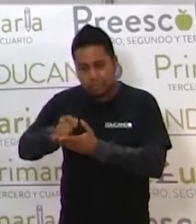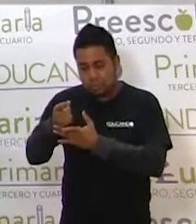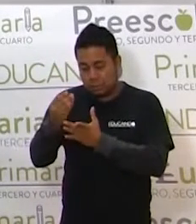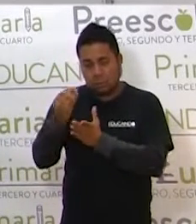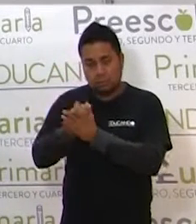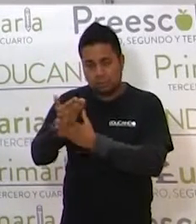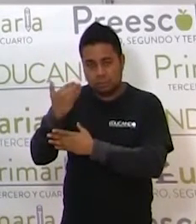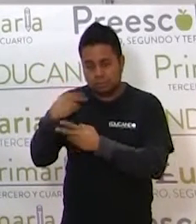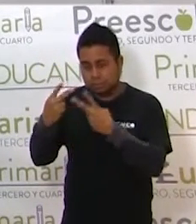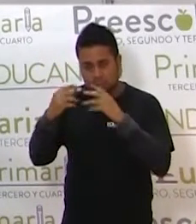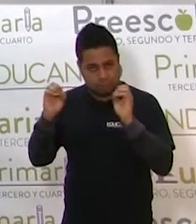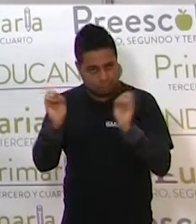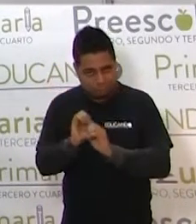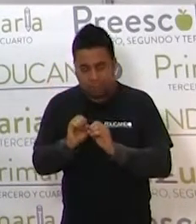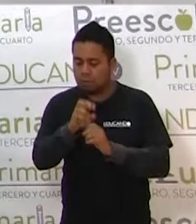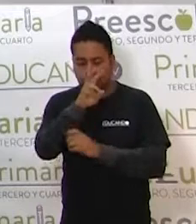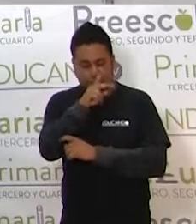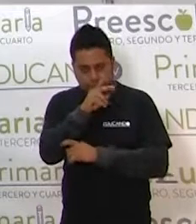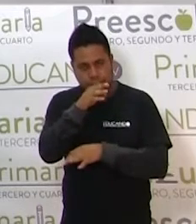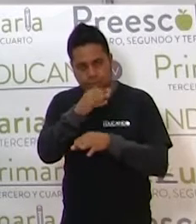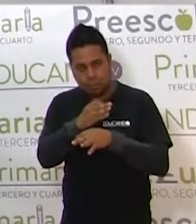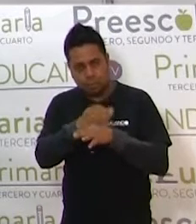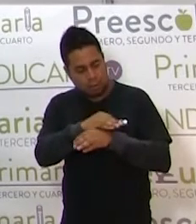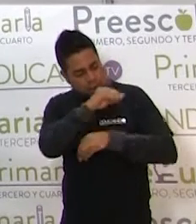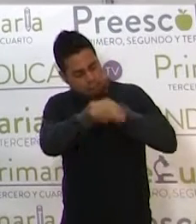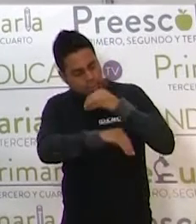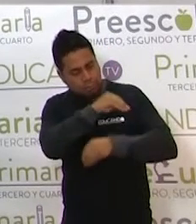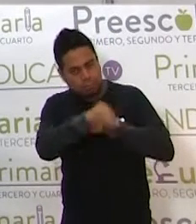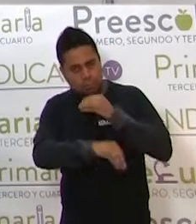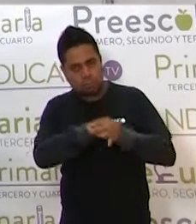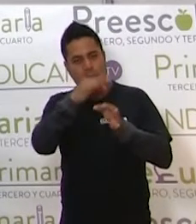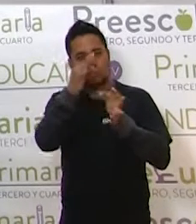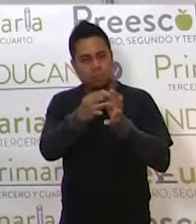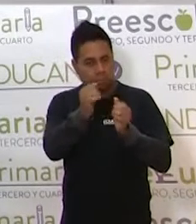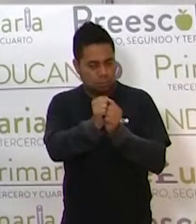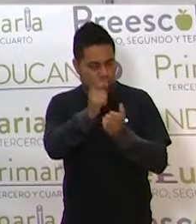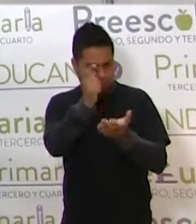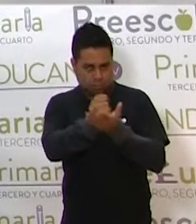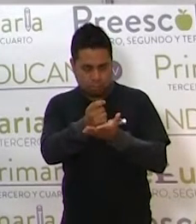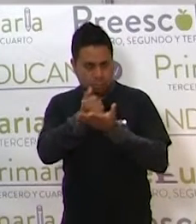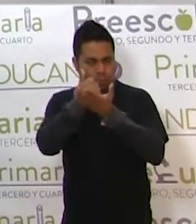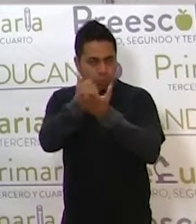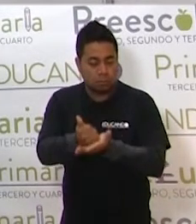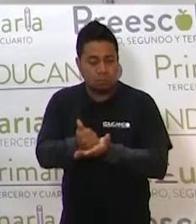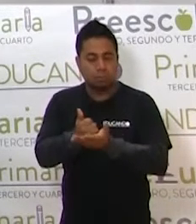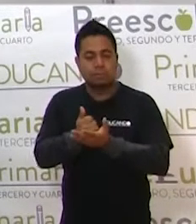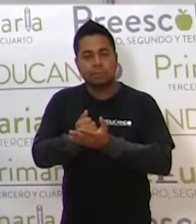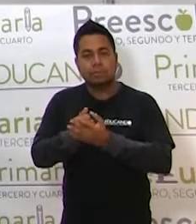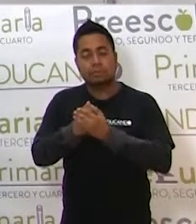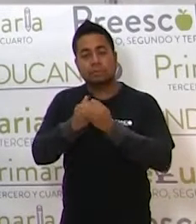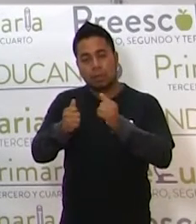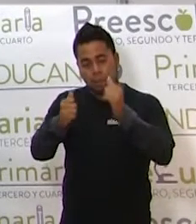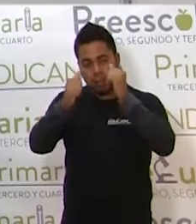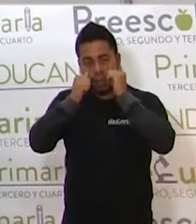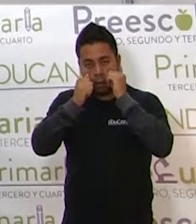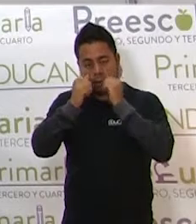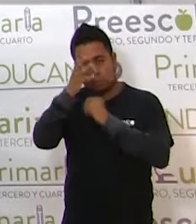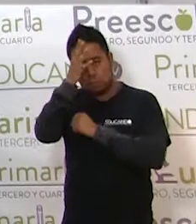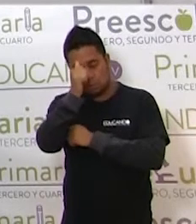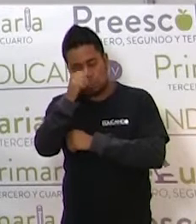lo vamos a realizar en esta sección mucha atención tenemos lo que ya conocemos que son